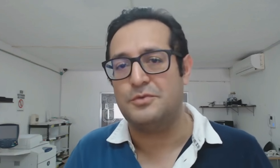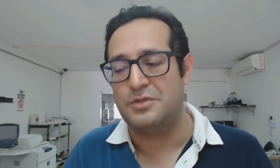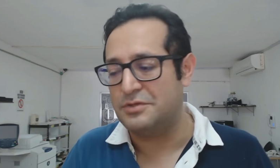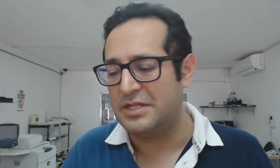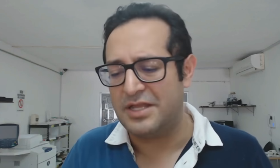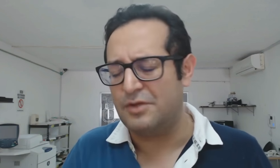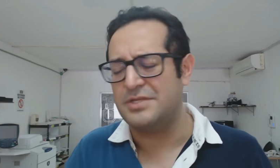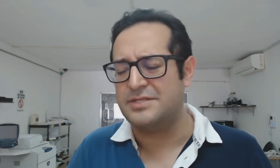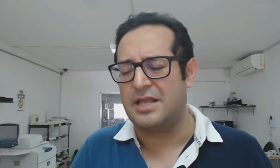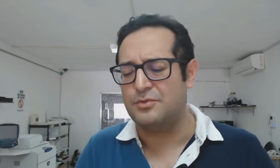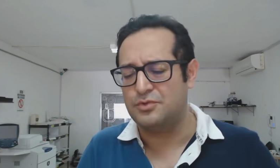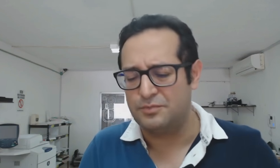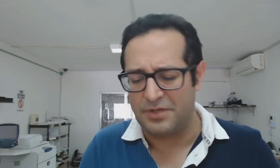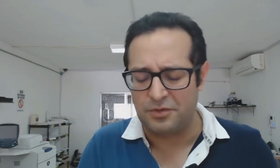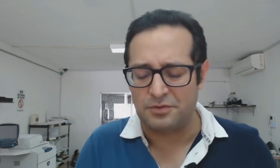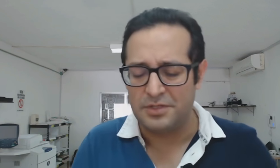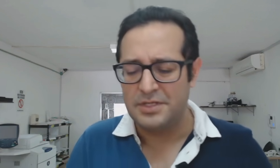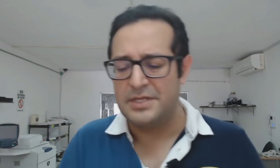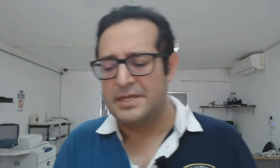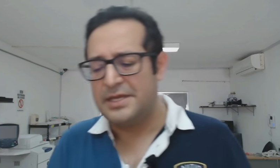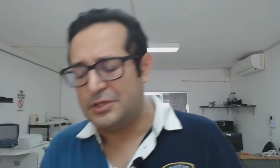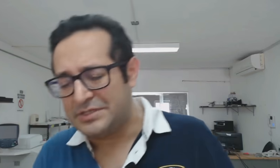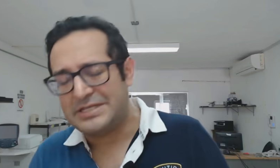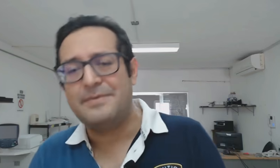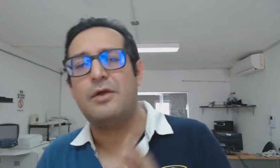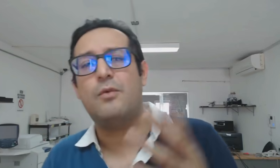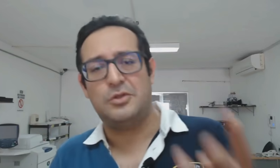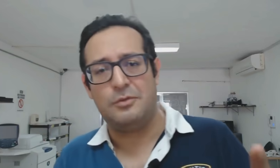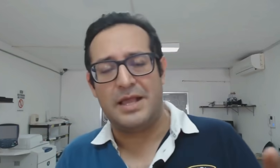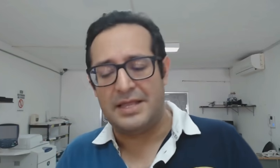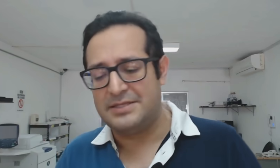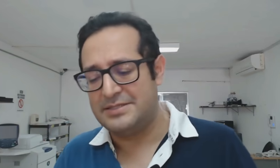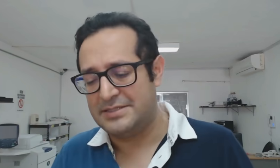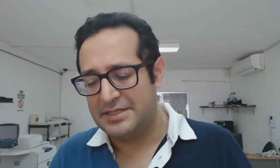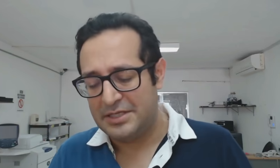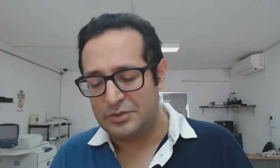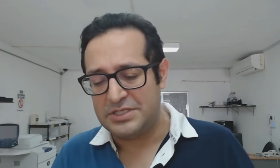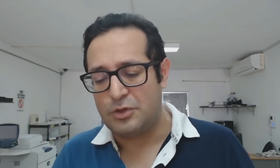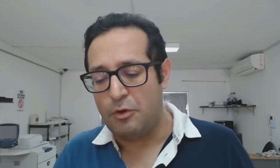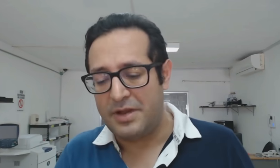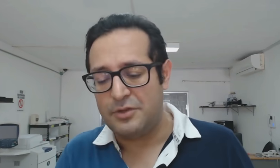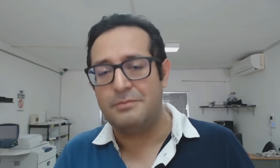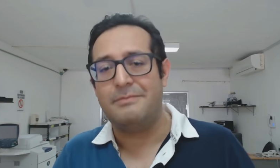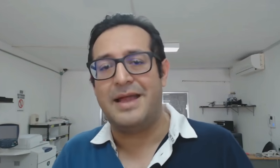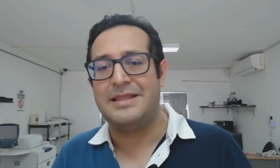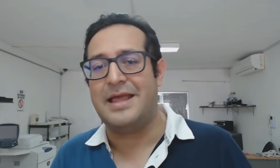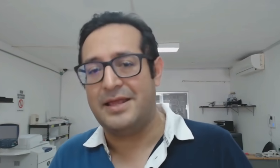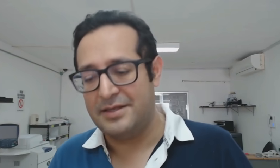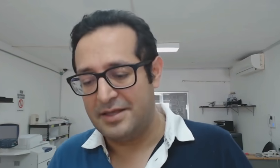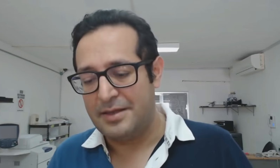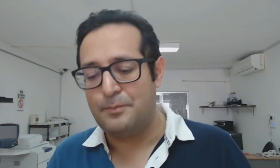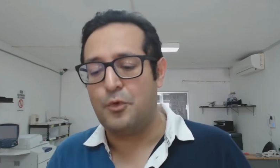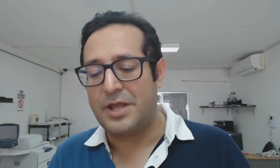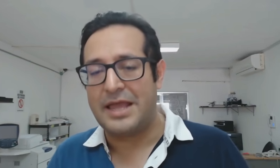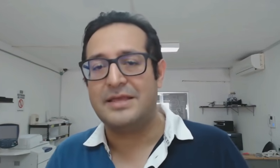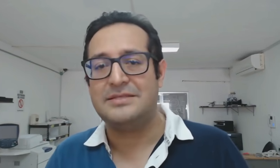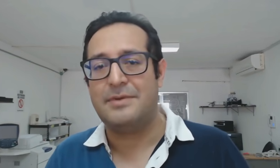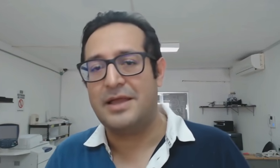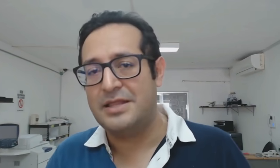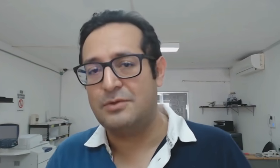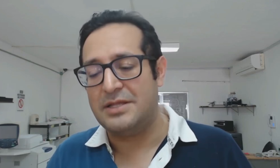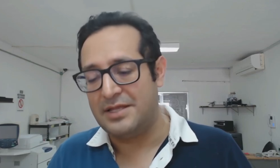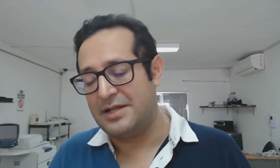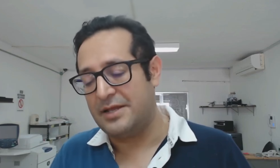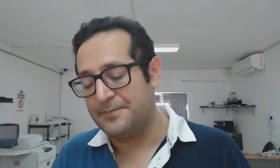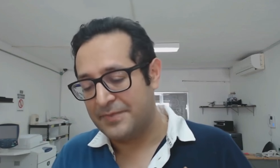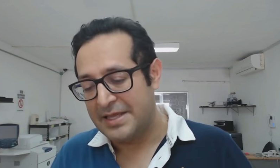cuatro comisionados del CRE o se les acabó su periodo. Entonces, habían cuatro vacantes. Entonces, Obrador manda por cada de esta